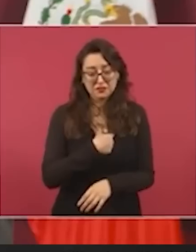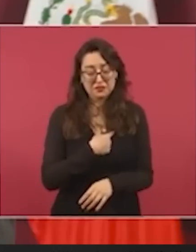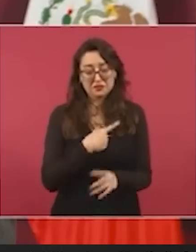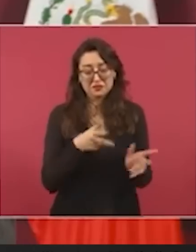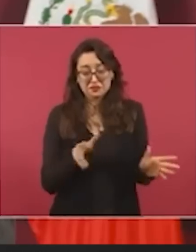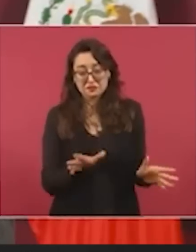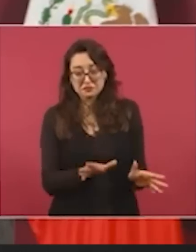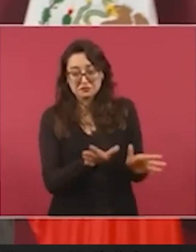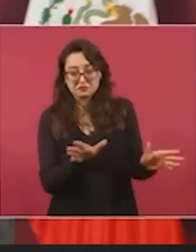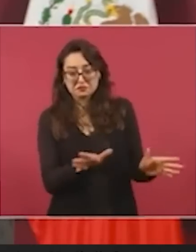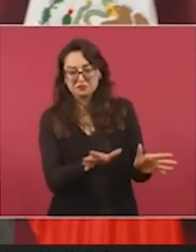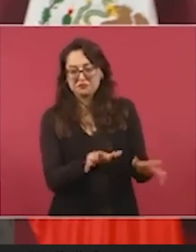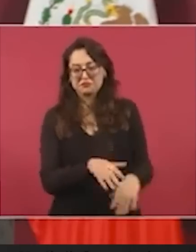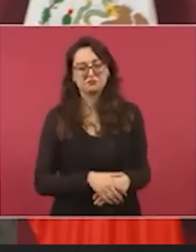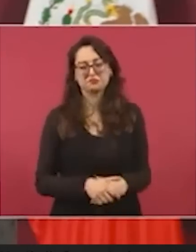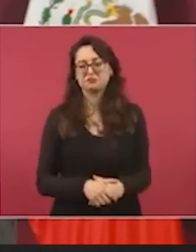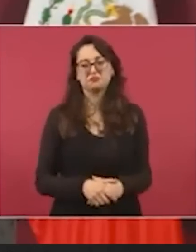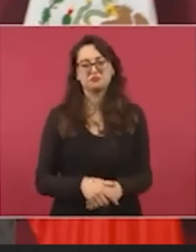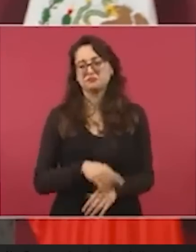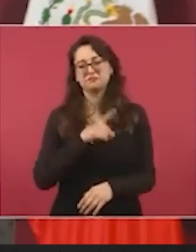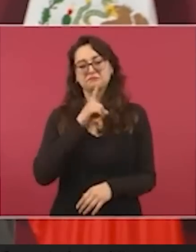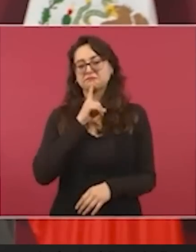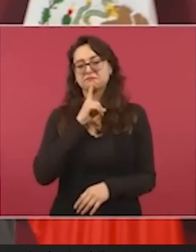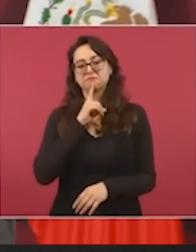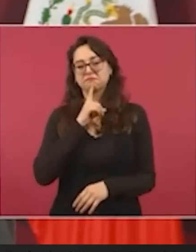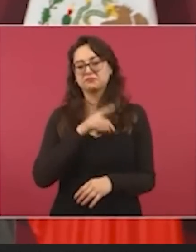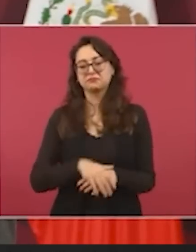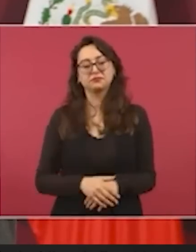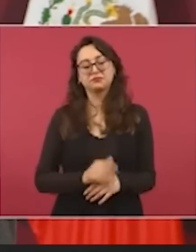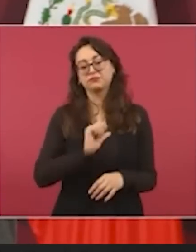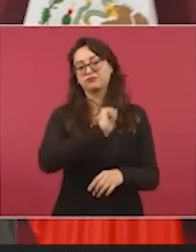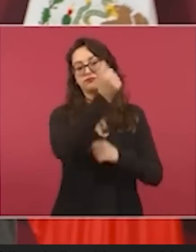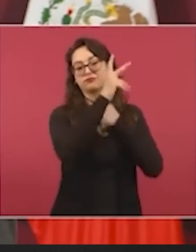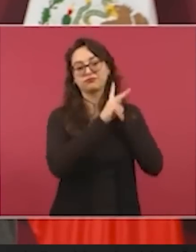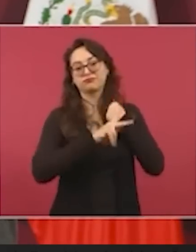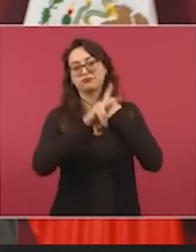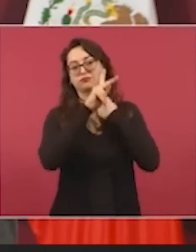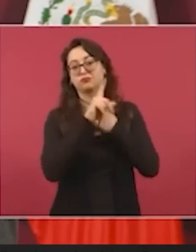de empleados de agencias extranjeras.